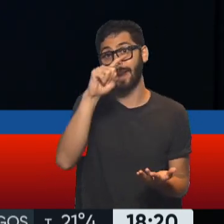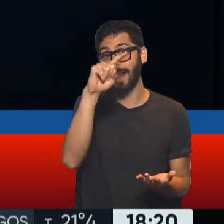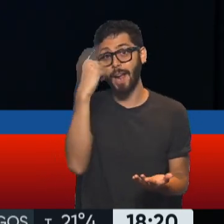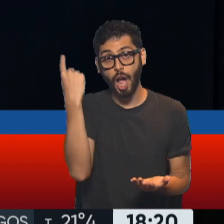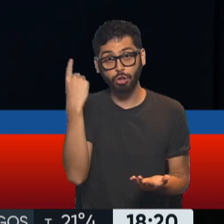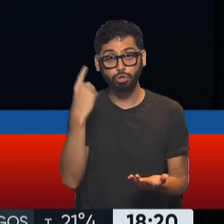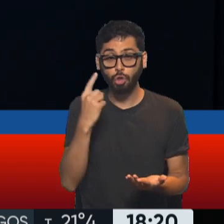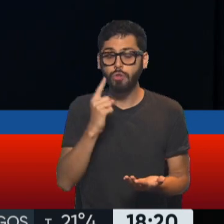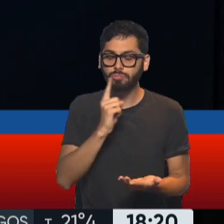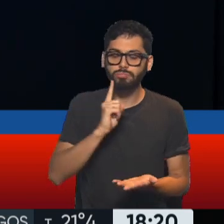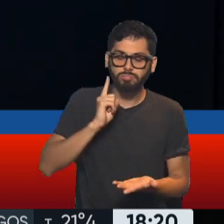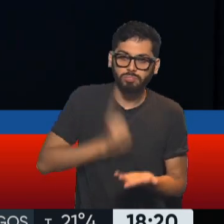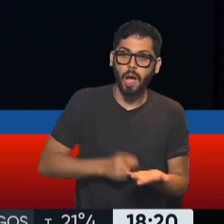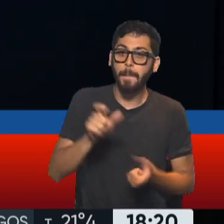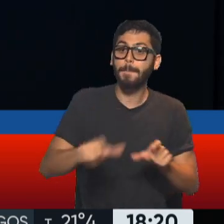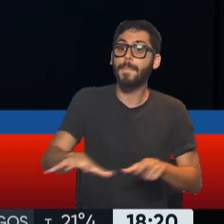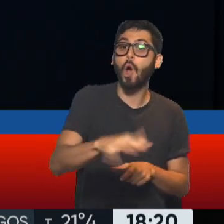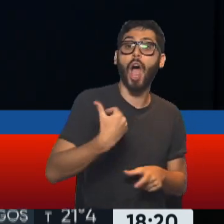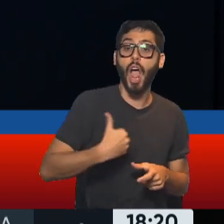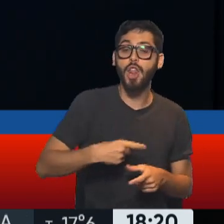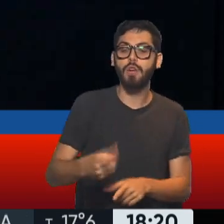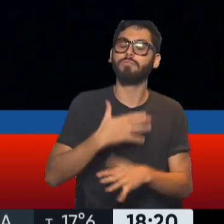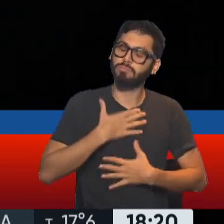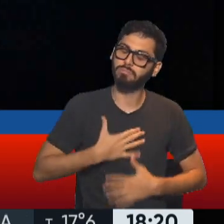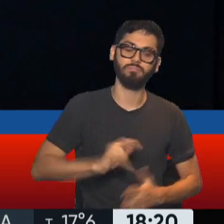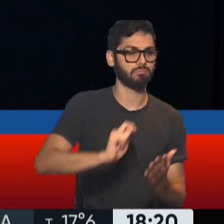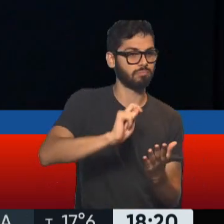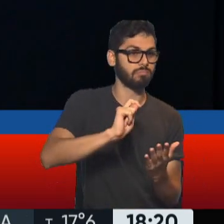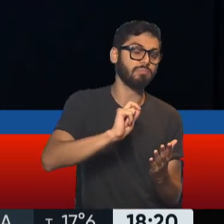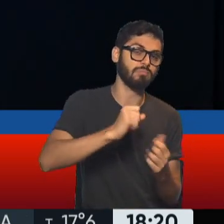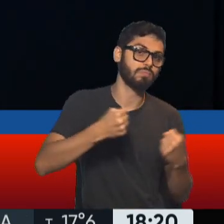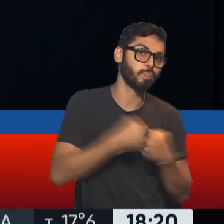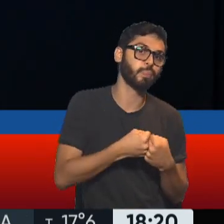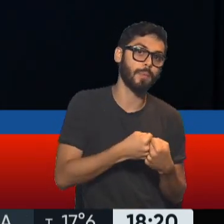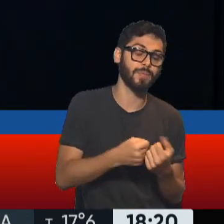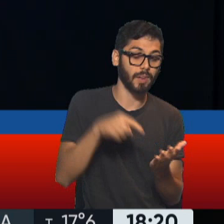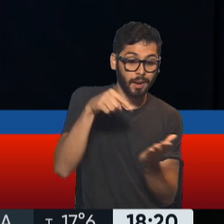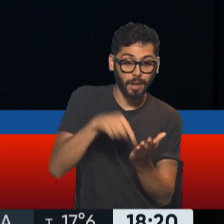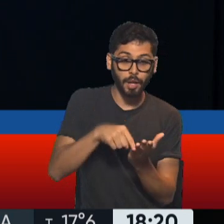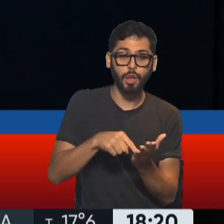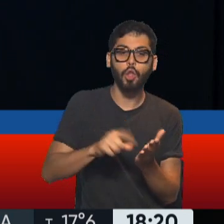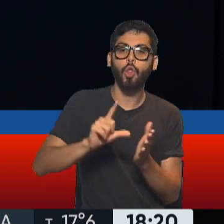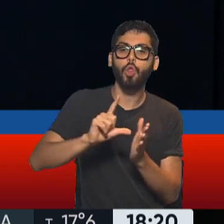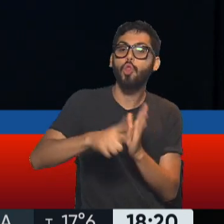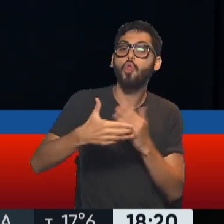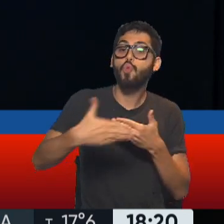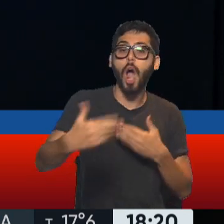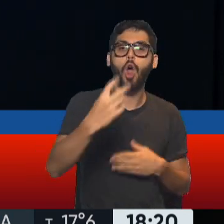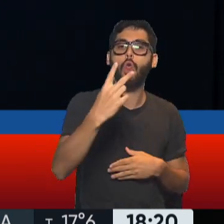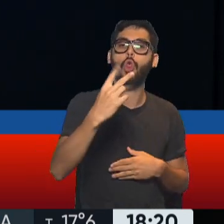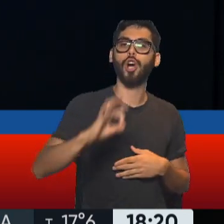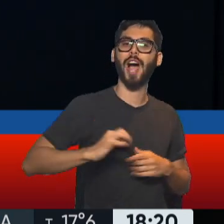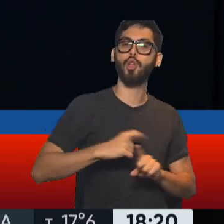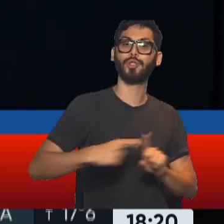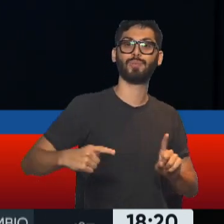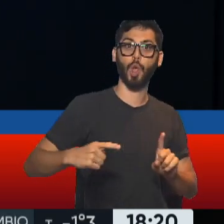de darle esta tranquilidad a las argentinas y los argentinos. El programa va a tener una duración de 2 años y medio y aún hay que